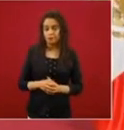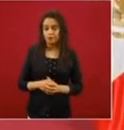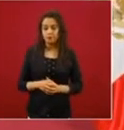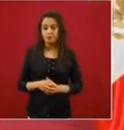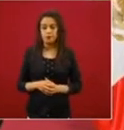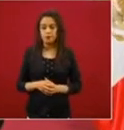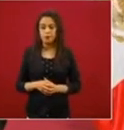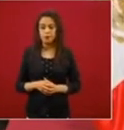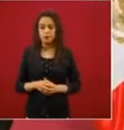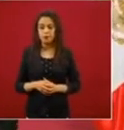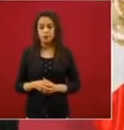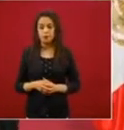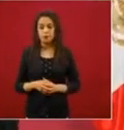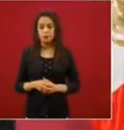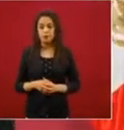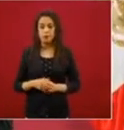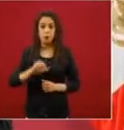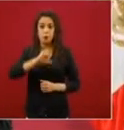en el extranjero,